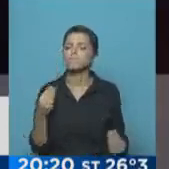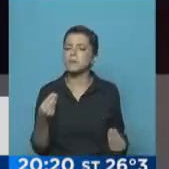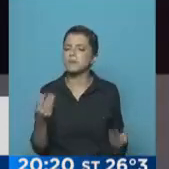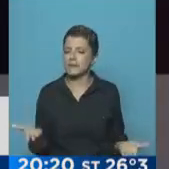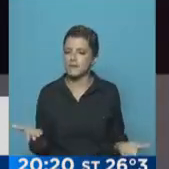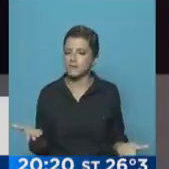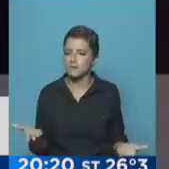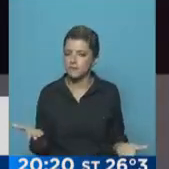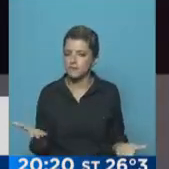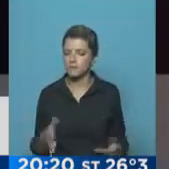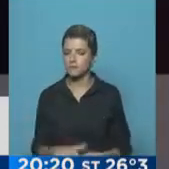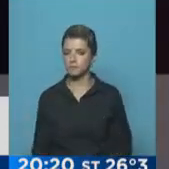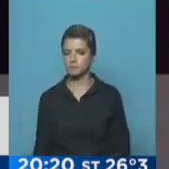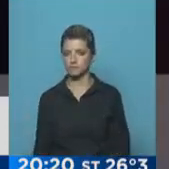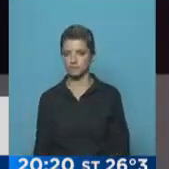esta suerte